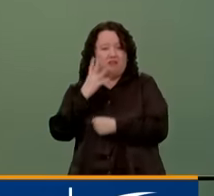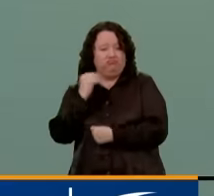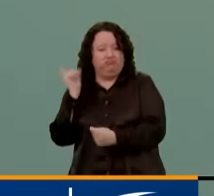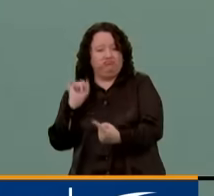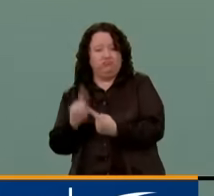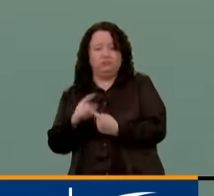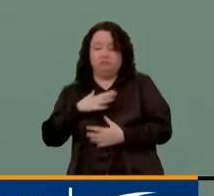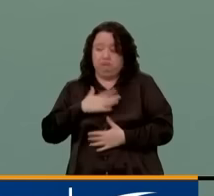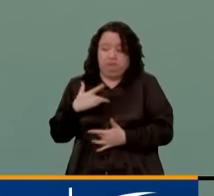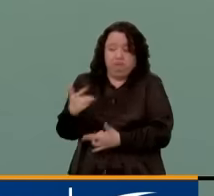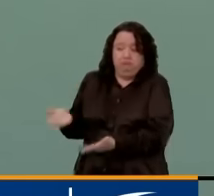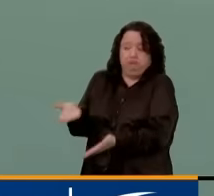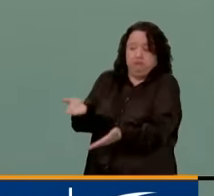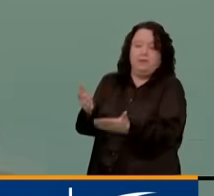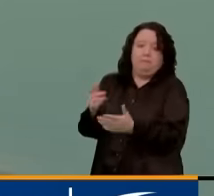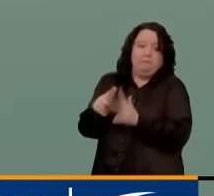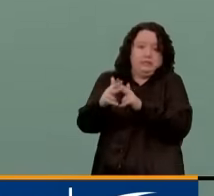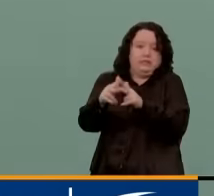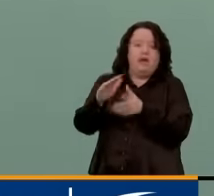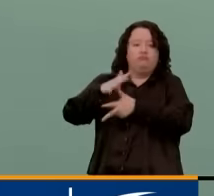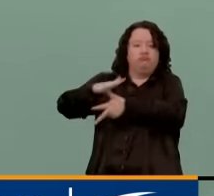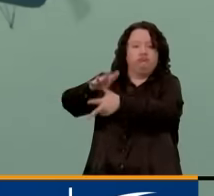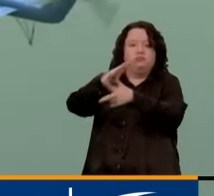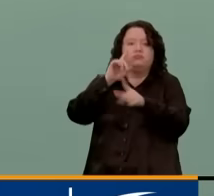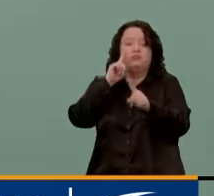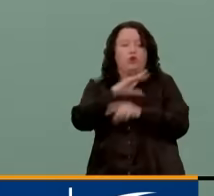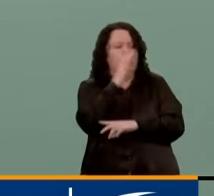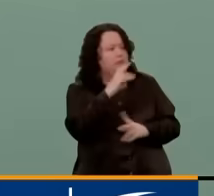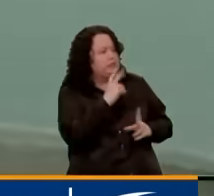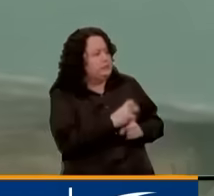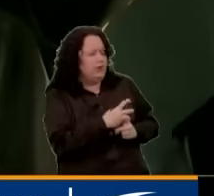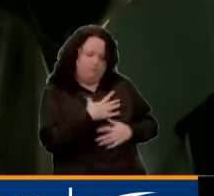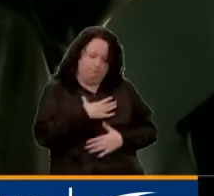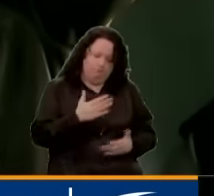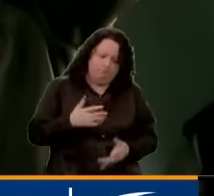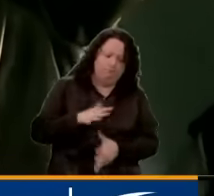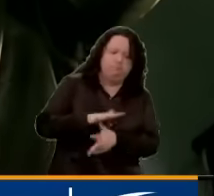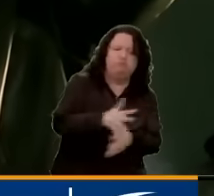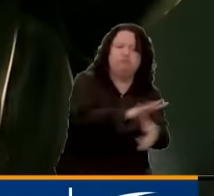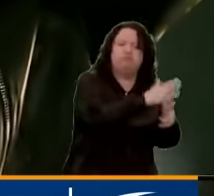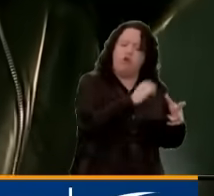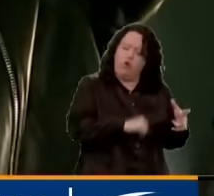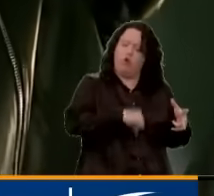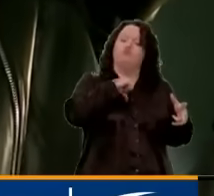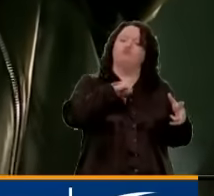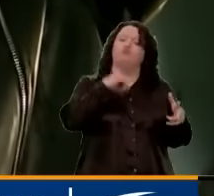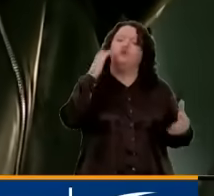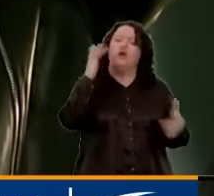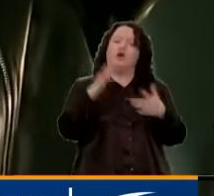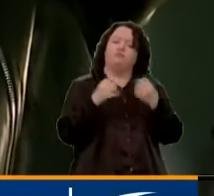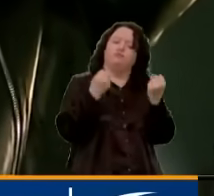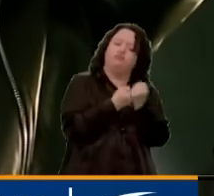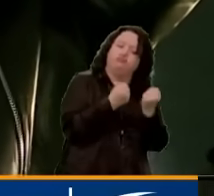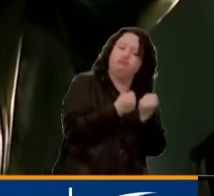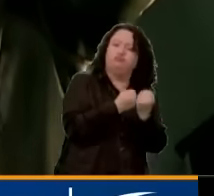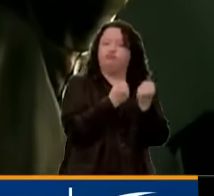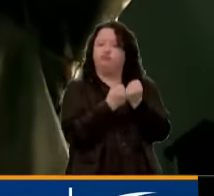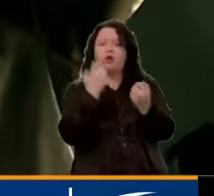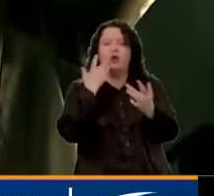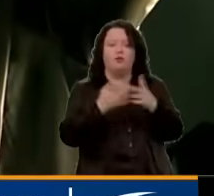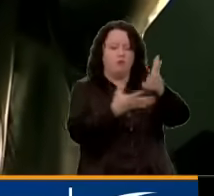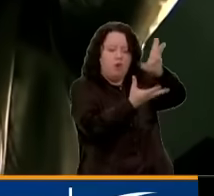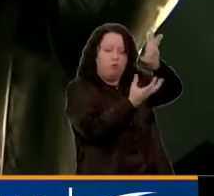aporte a este momento tan difícil de la nación y estamos muy orgullosos de estar participando en estas labores